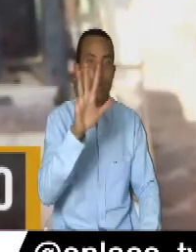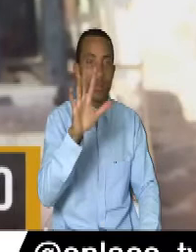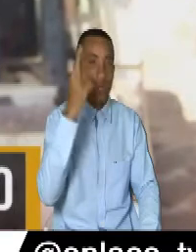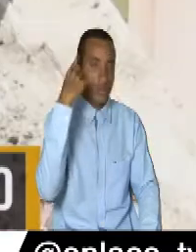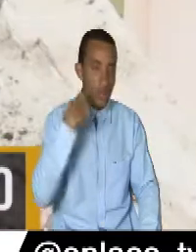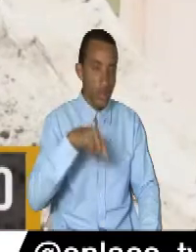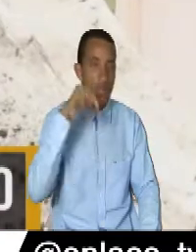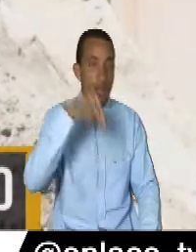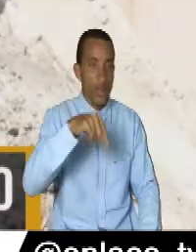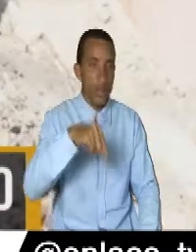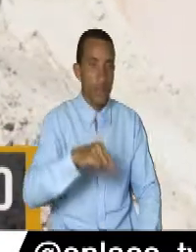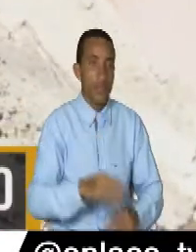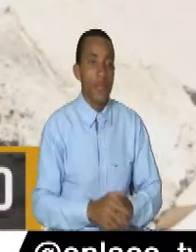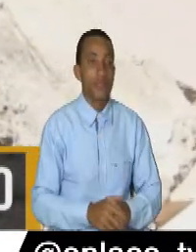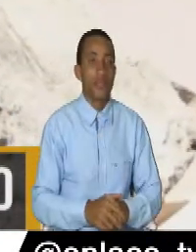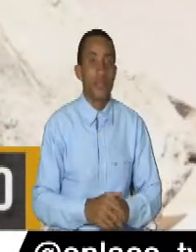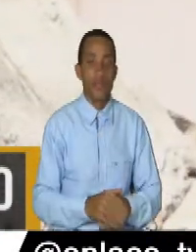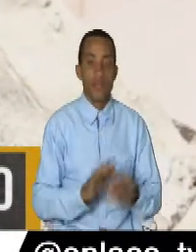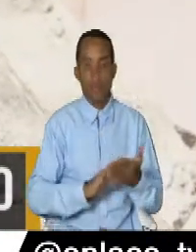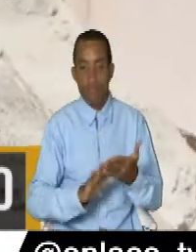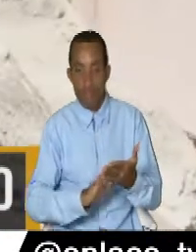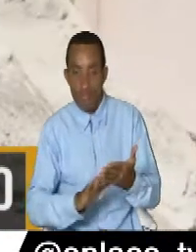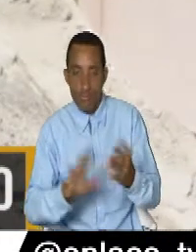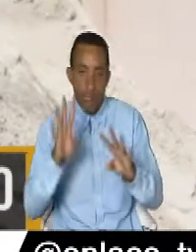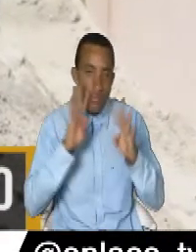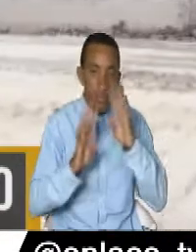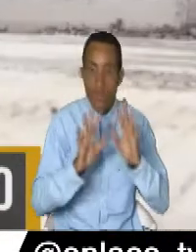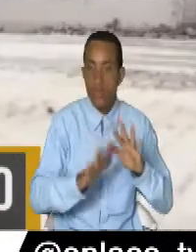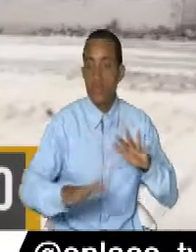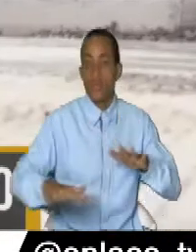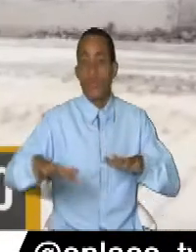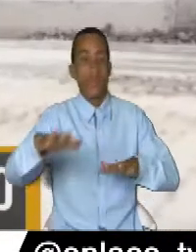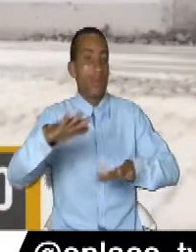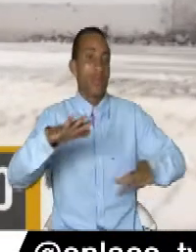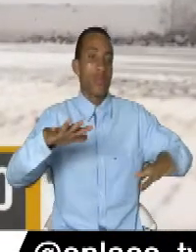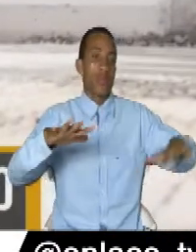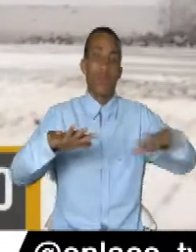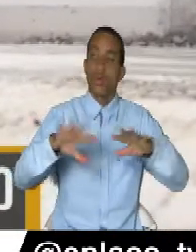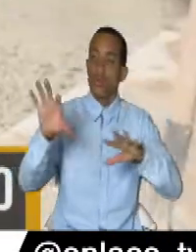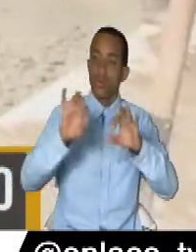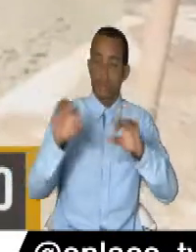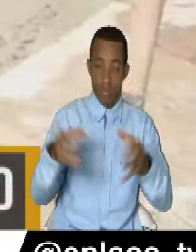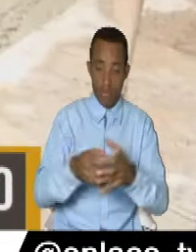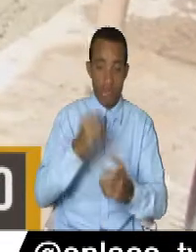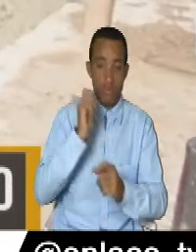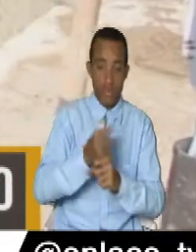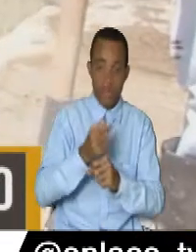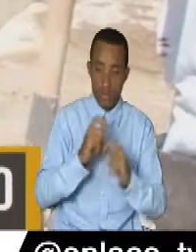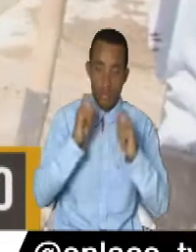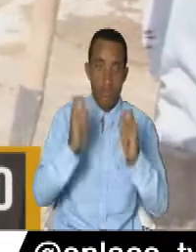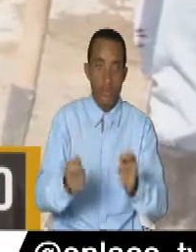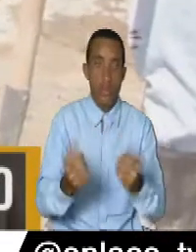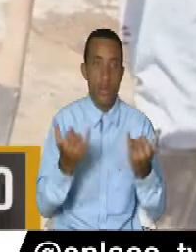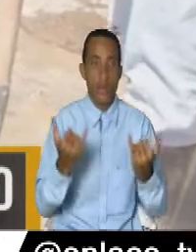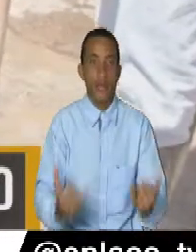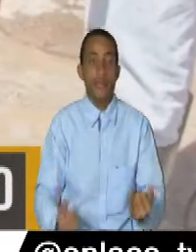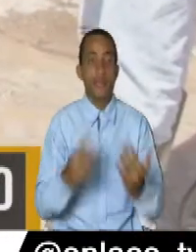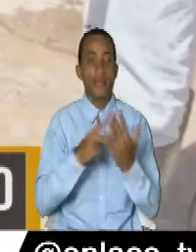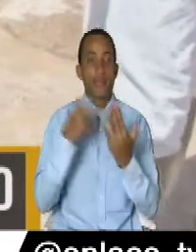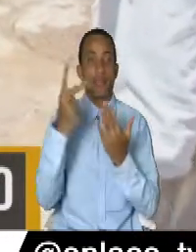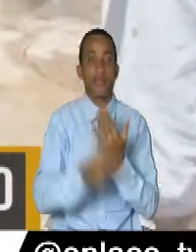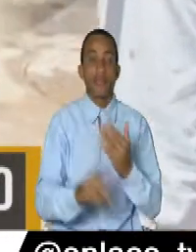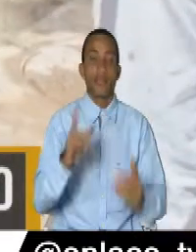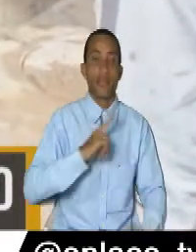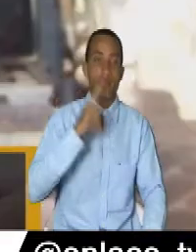Barranca Bermeja. Mejoramiento urbanístico, mayor movilidad y generación de empleo son los resultados que hasta el momento deja este programa que lidera el